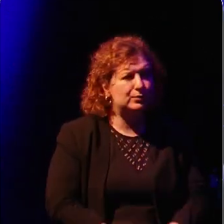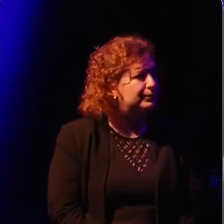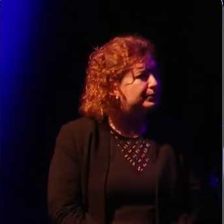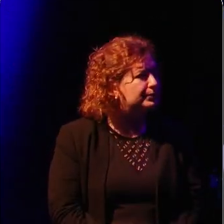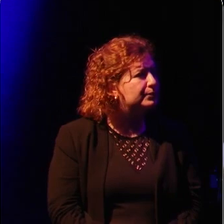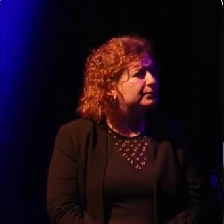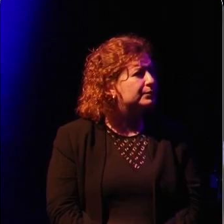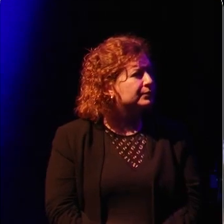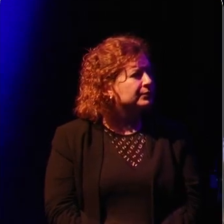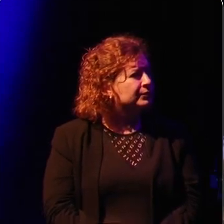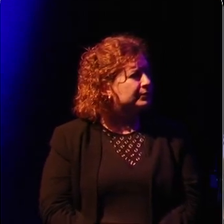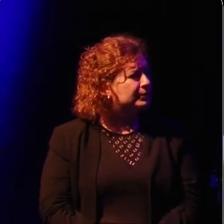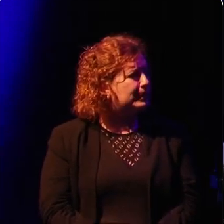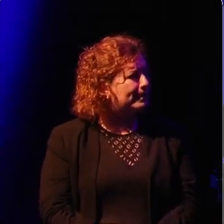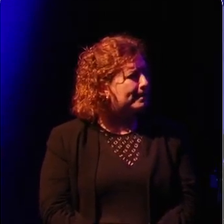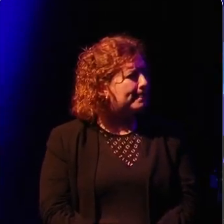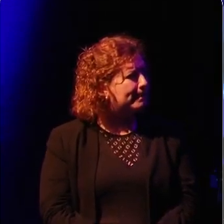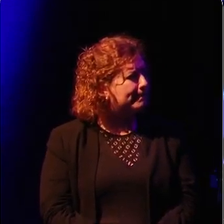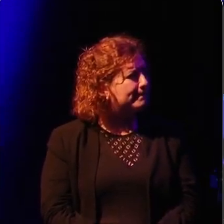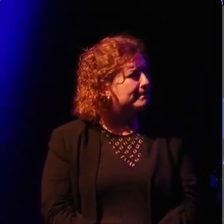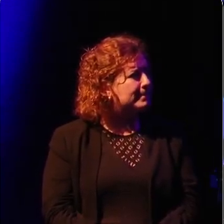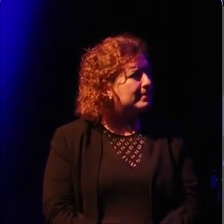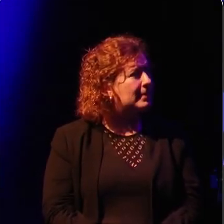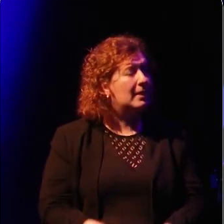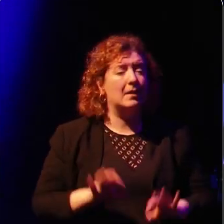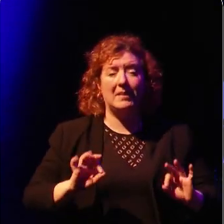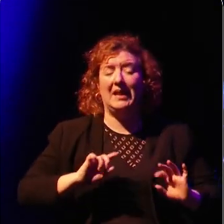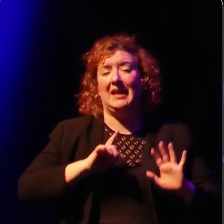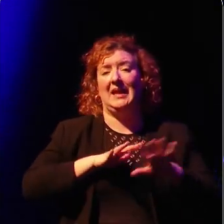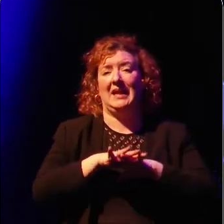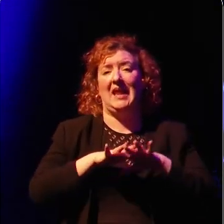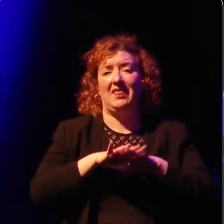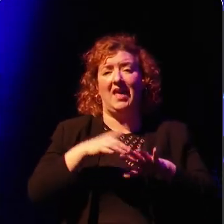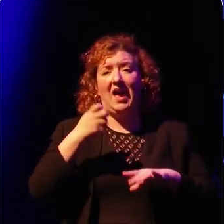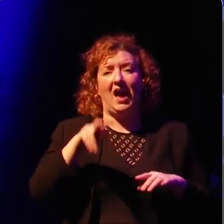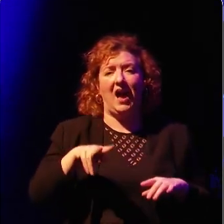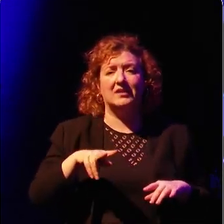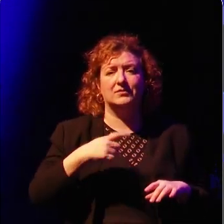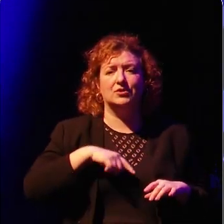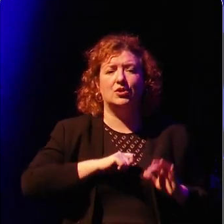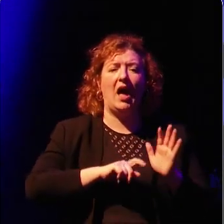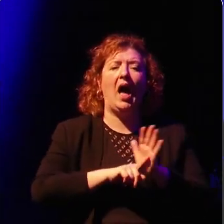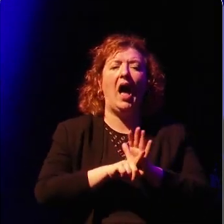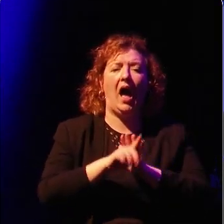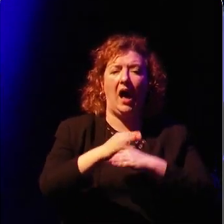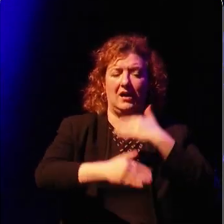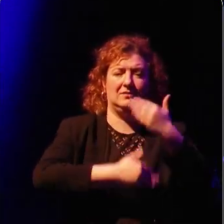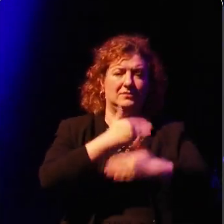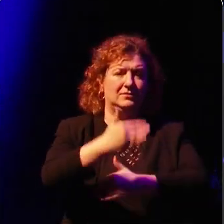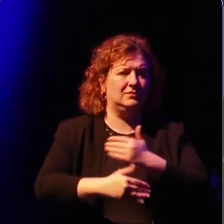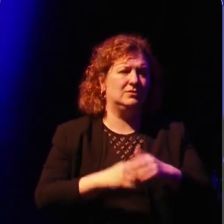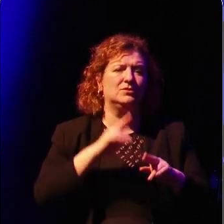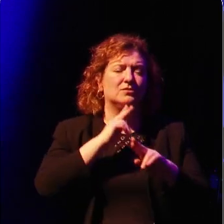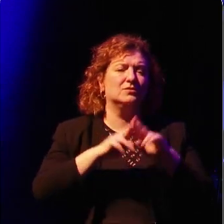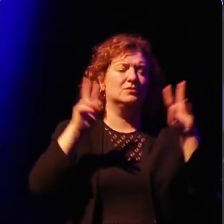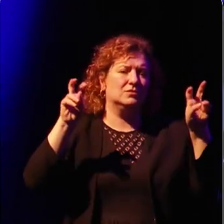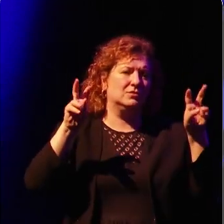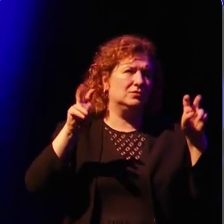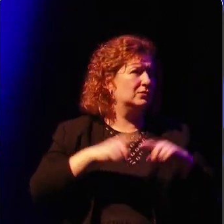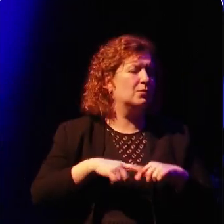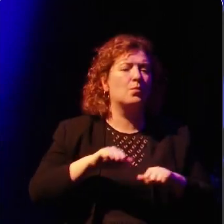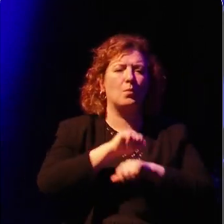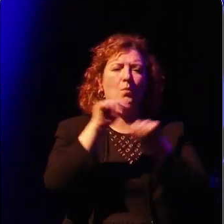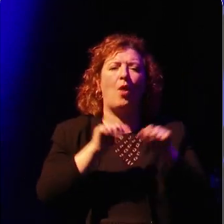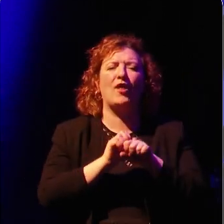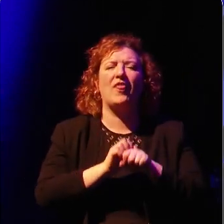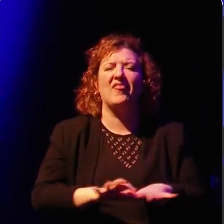Pero una vez que descubrimos las redes GAN, avanzamos a otra cosa que nos hemos llamado los modelos de